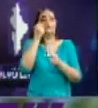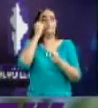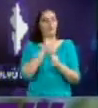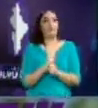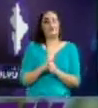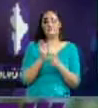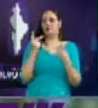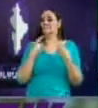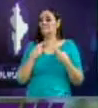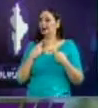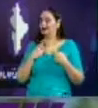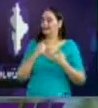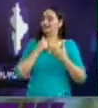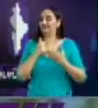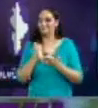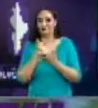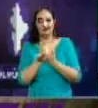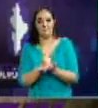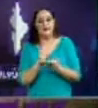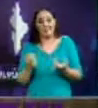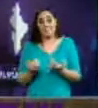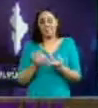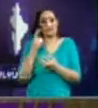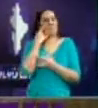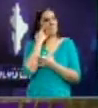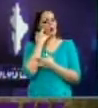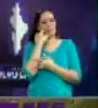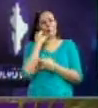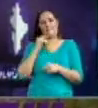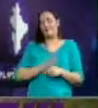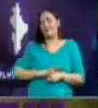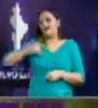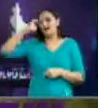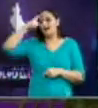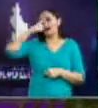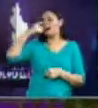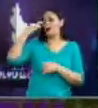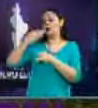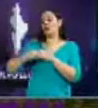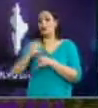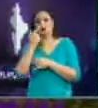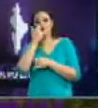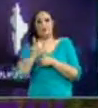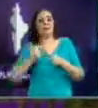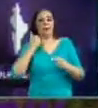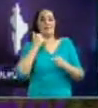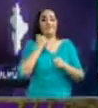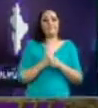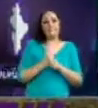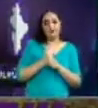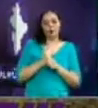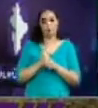los combatientes lucharon contra un incendio atípico considerado el más complicado de los últimos siete años durante el actual